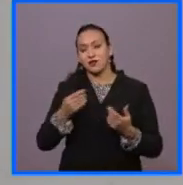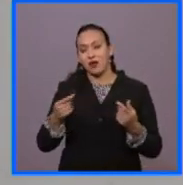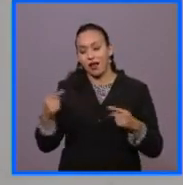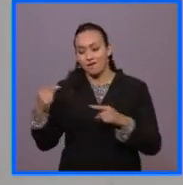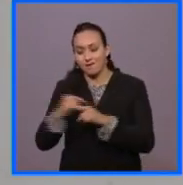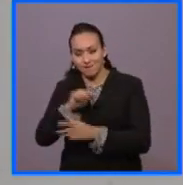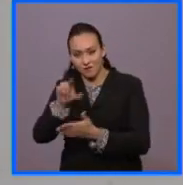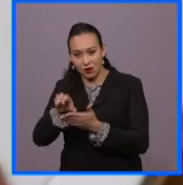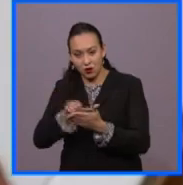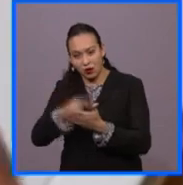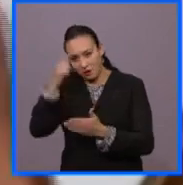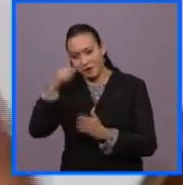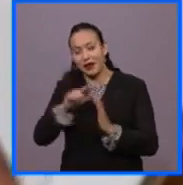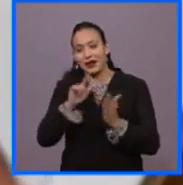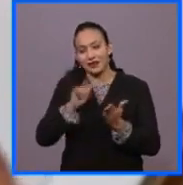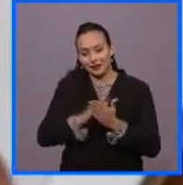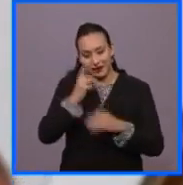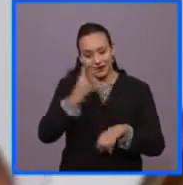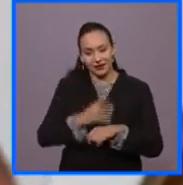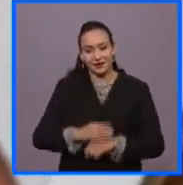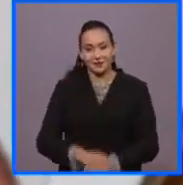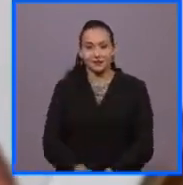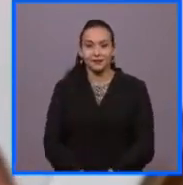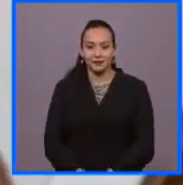para impugnar la norma.